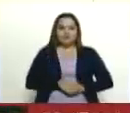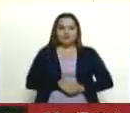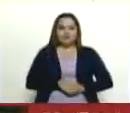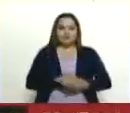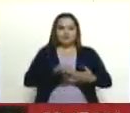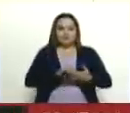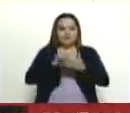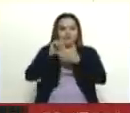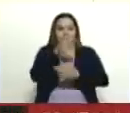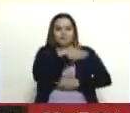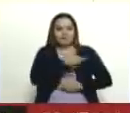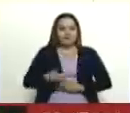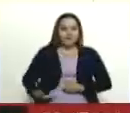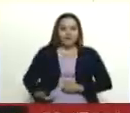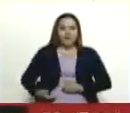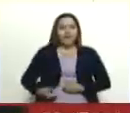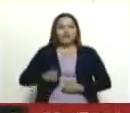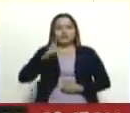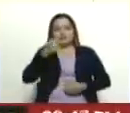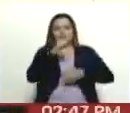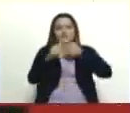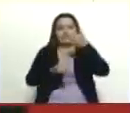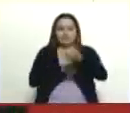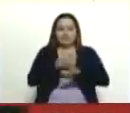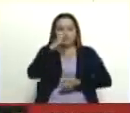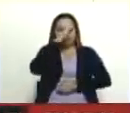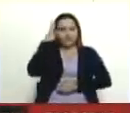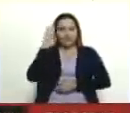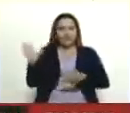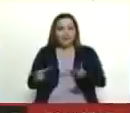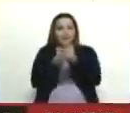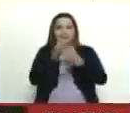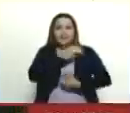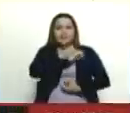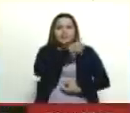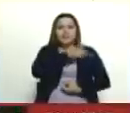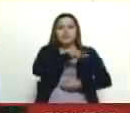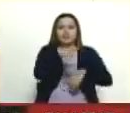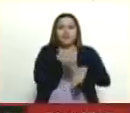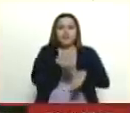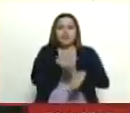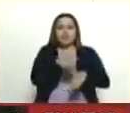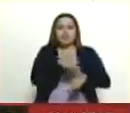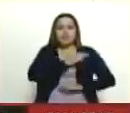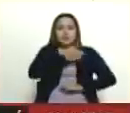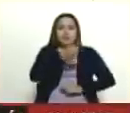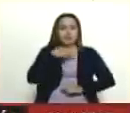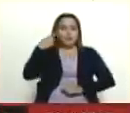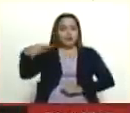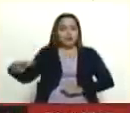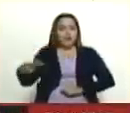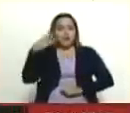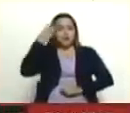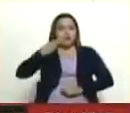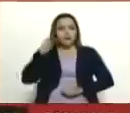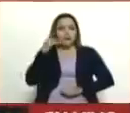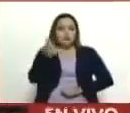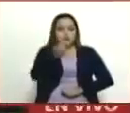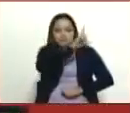primer vicepresidente Diosdado Cabello, junto a la Dirección Nacional de la Organización Política y la Juventud del